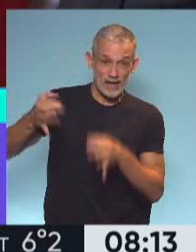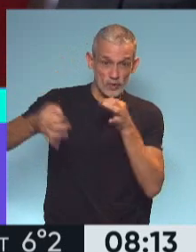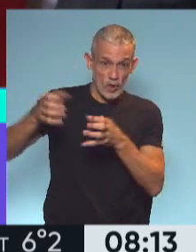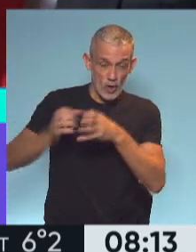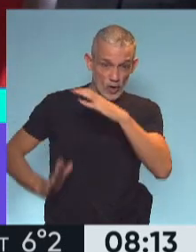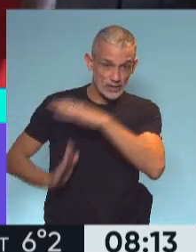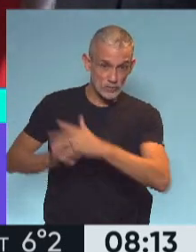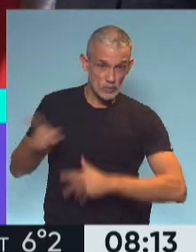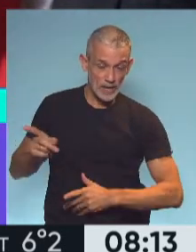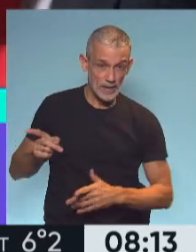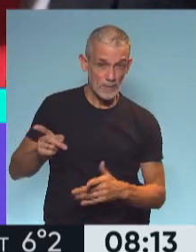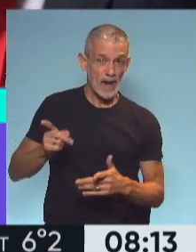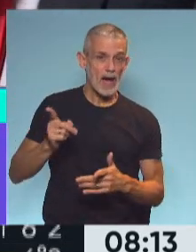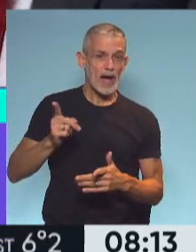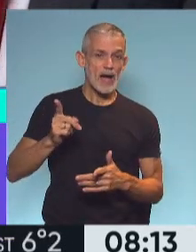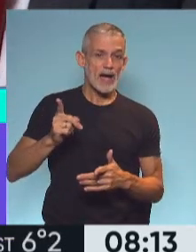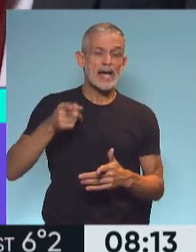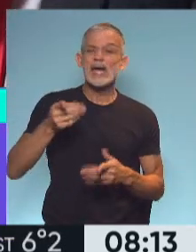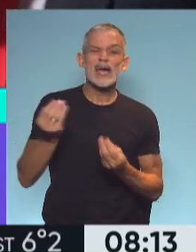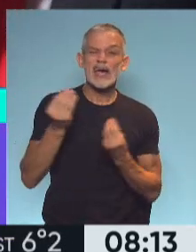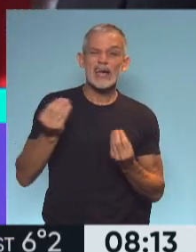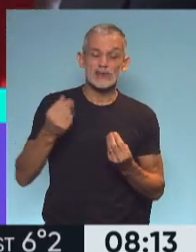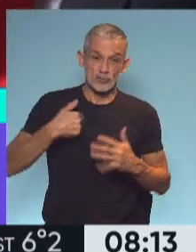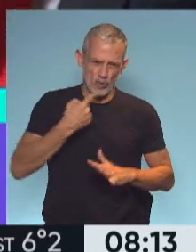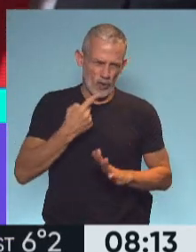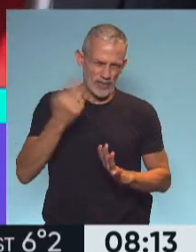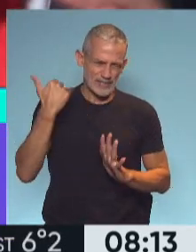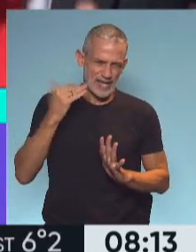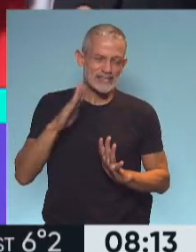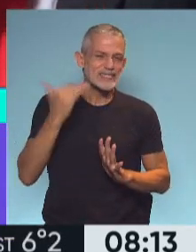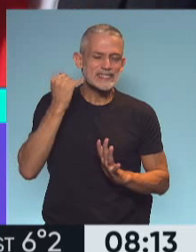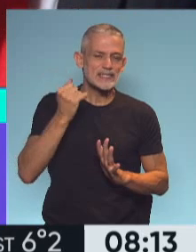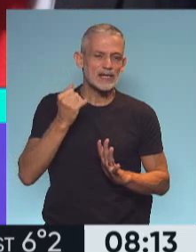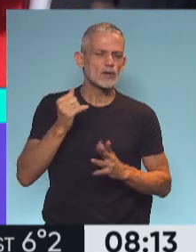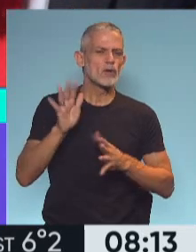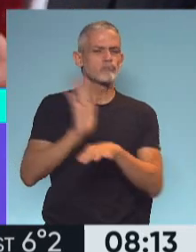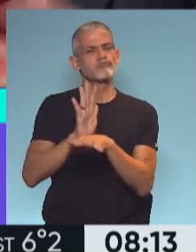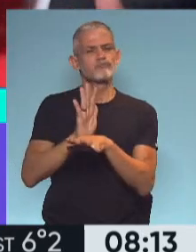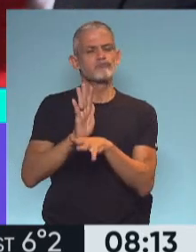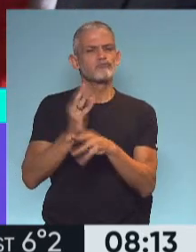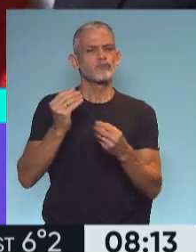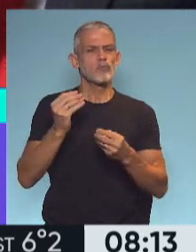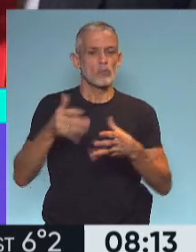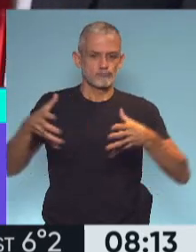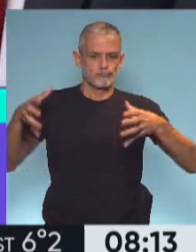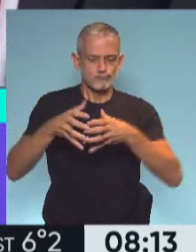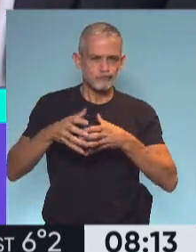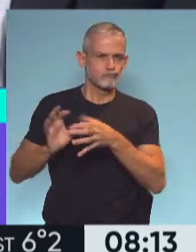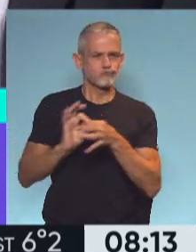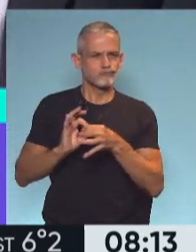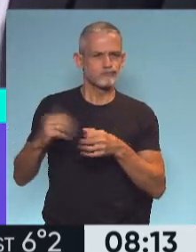Corte Suprema no es nada más ni nada menos, yo decía también, una reacción corporativa, si se